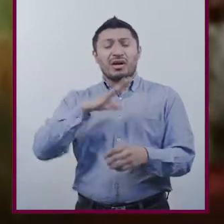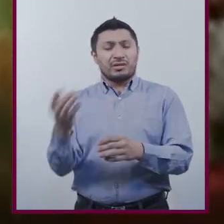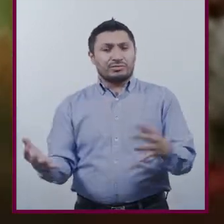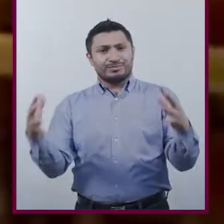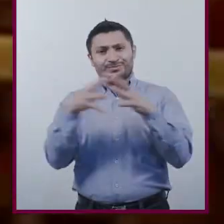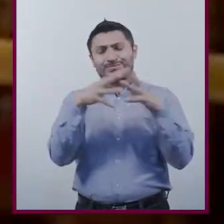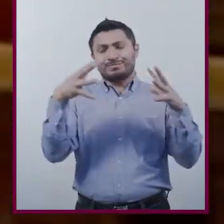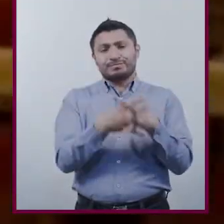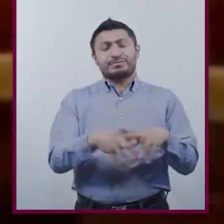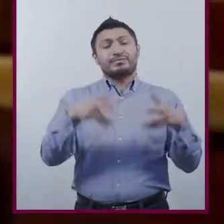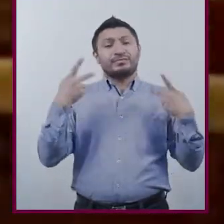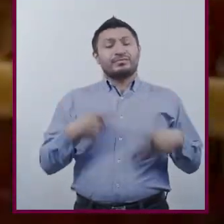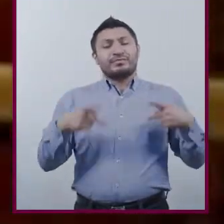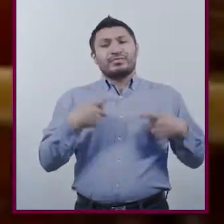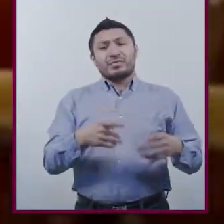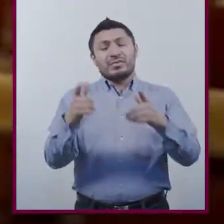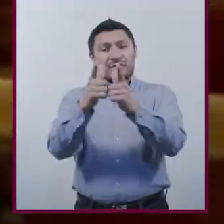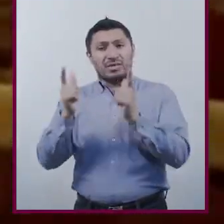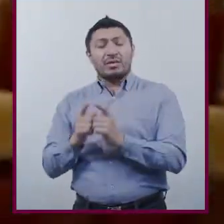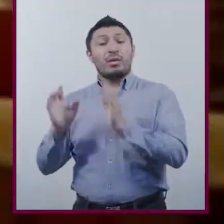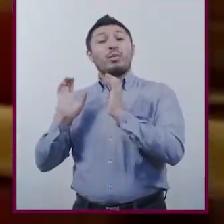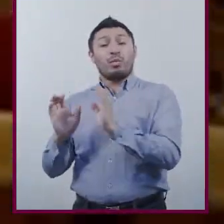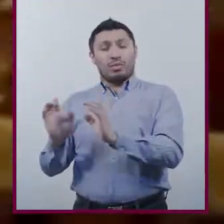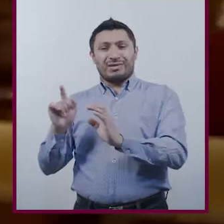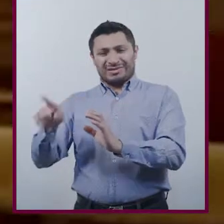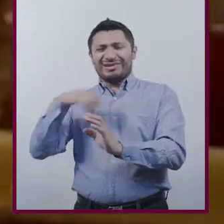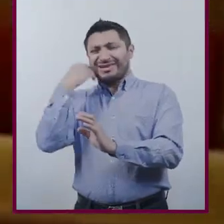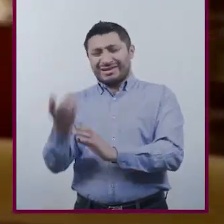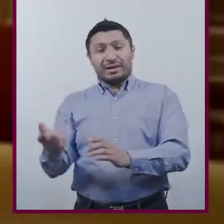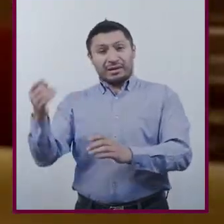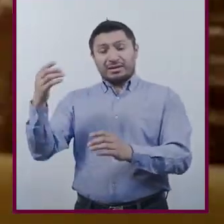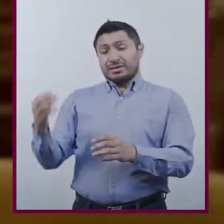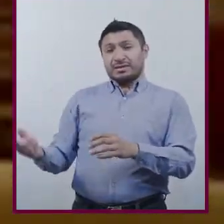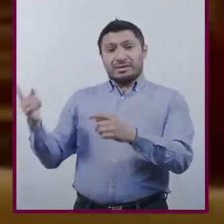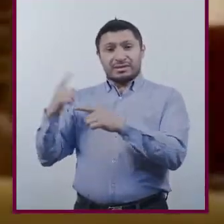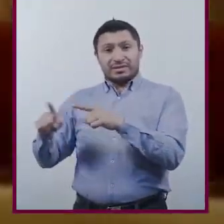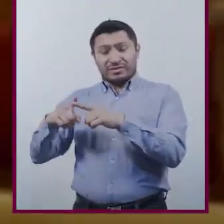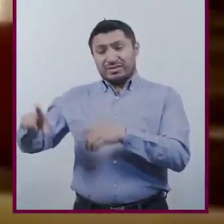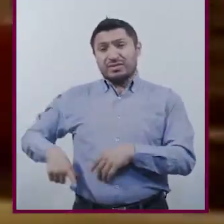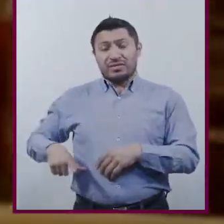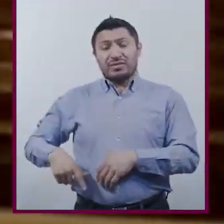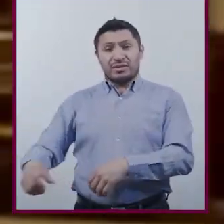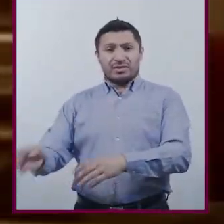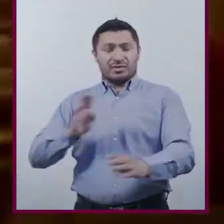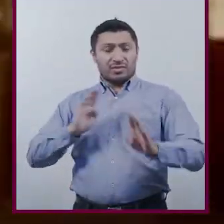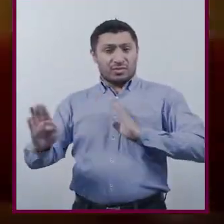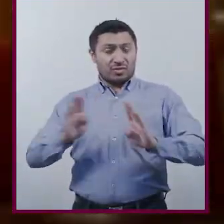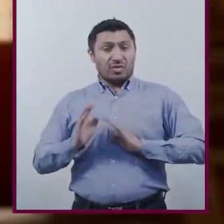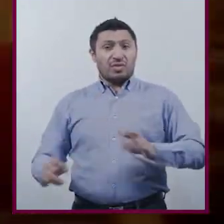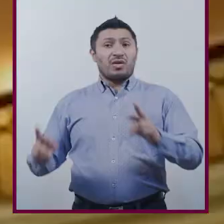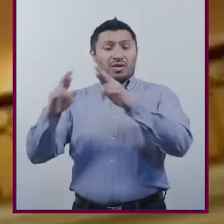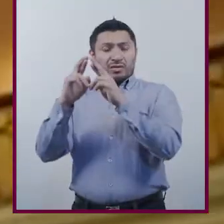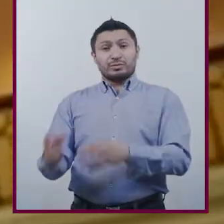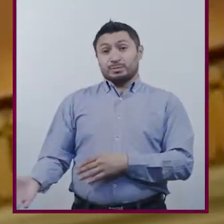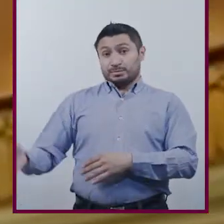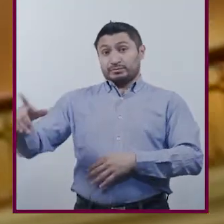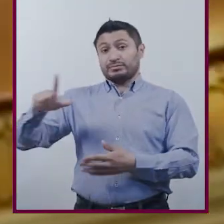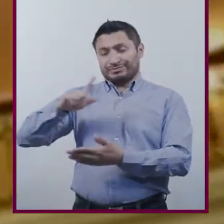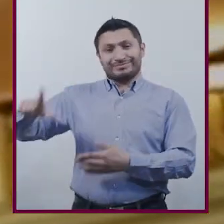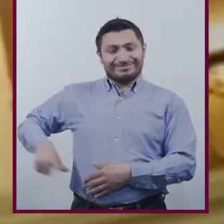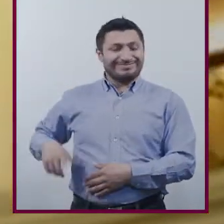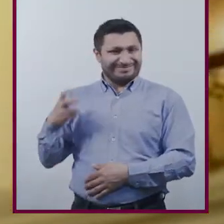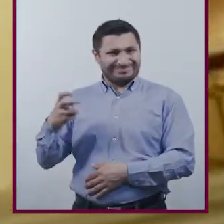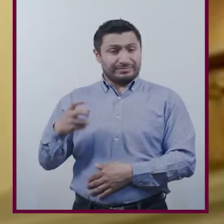un lado, los conservadores, quienes querían una monarquía y que el poder estuviera en manos del ejército y de la iglesia, y por otro,